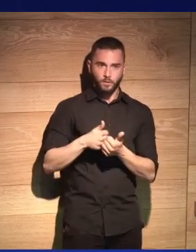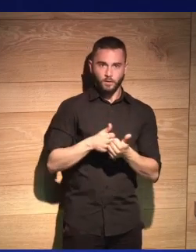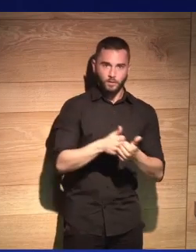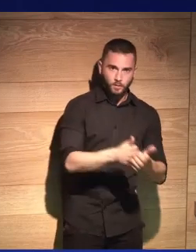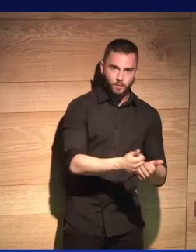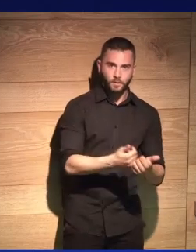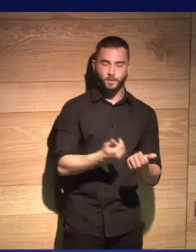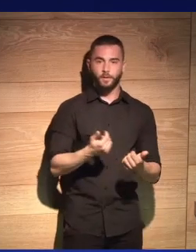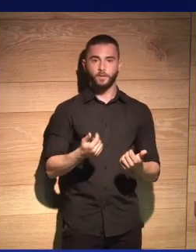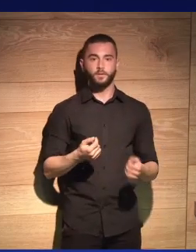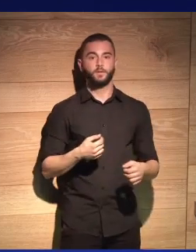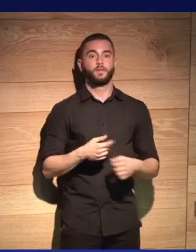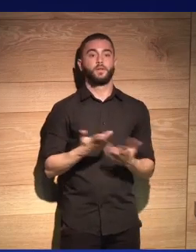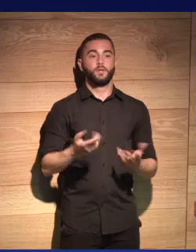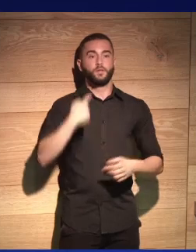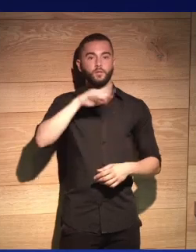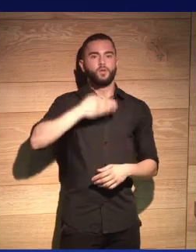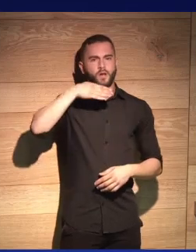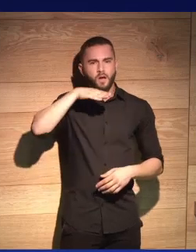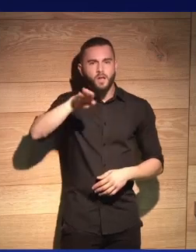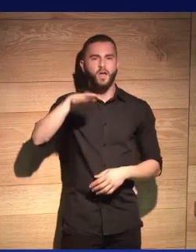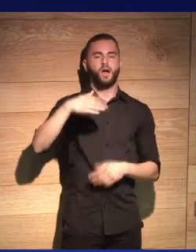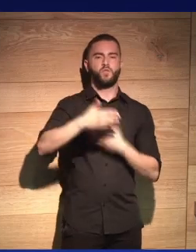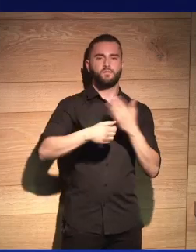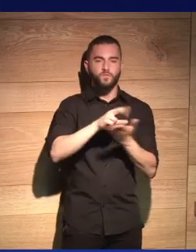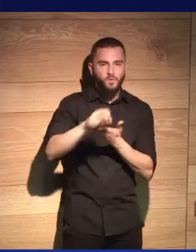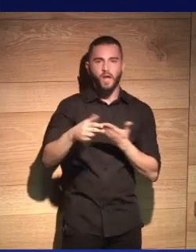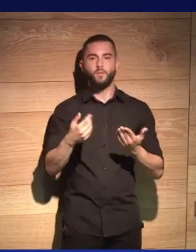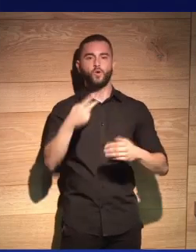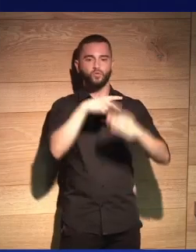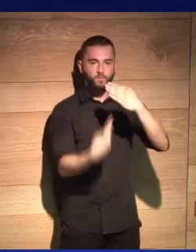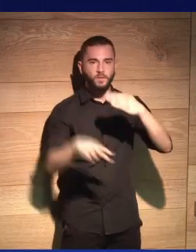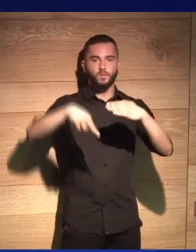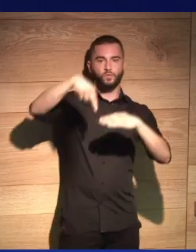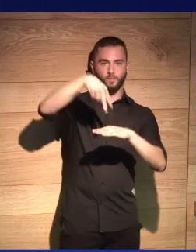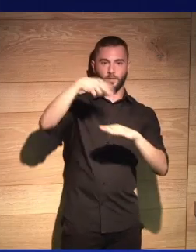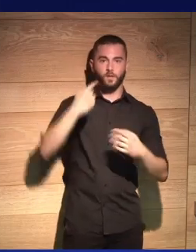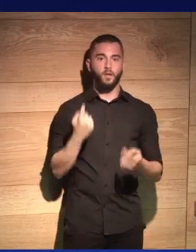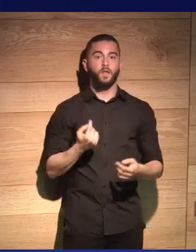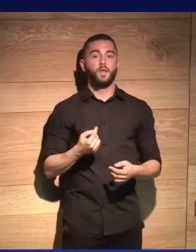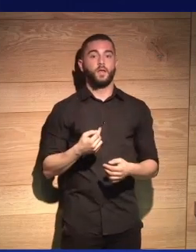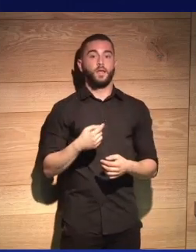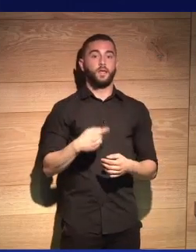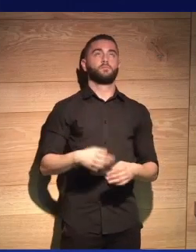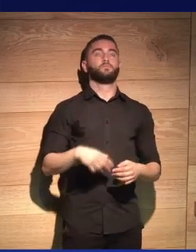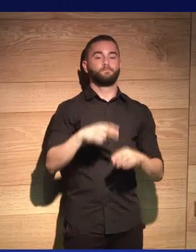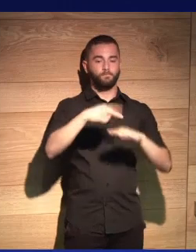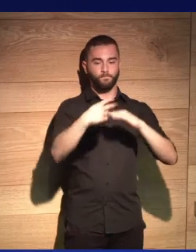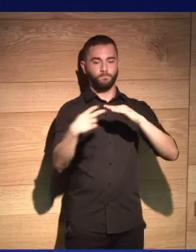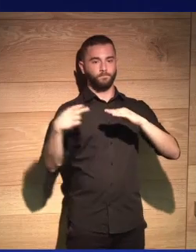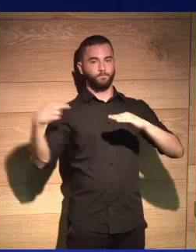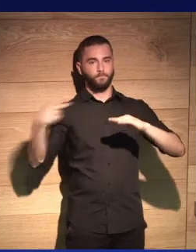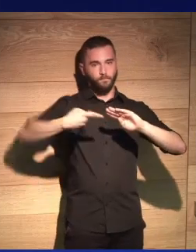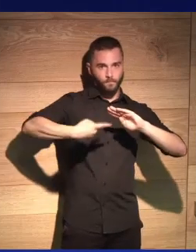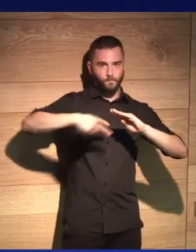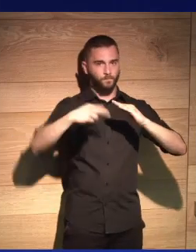vida. Aullamos, ululamos, rugimos, nos sumergimos y volvemos a la superficie para flotar de espaldas, mirando el cielo